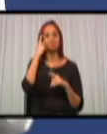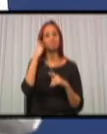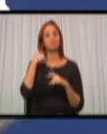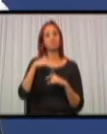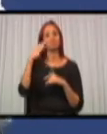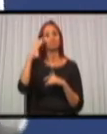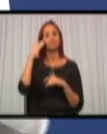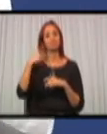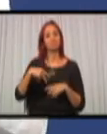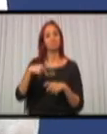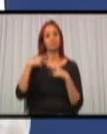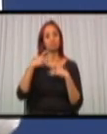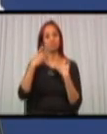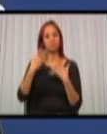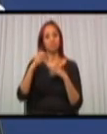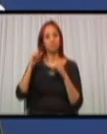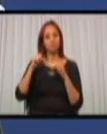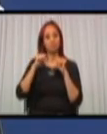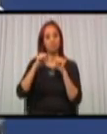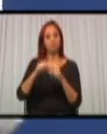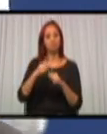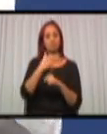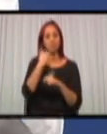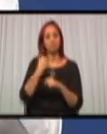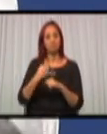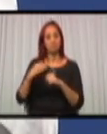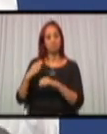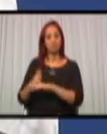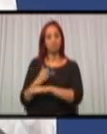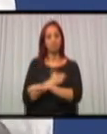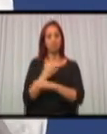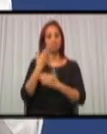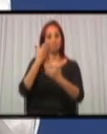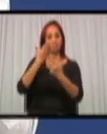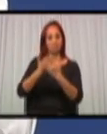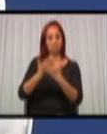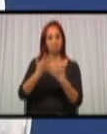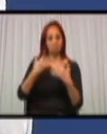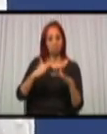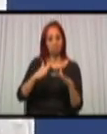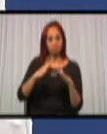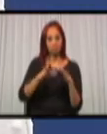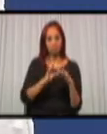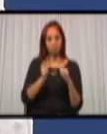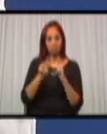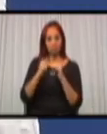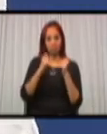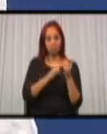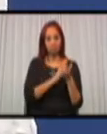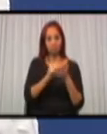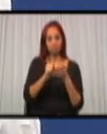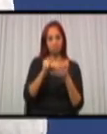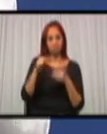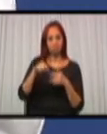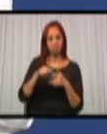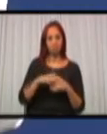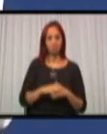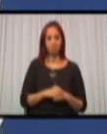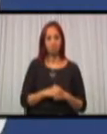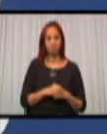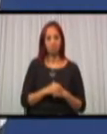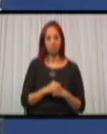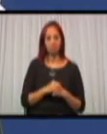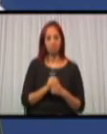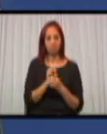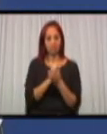que sabe y que ha vivido y que los puede guiar por el mejor camino para llegar a ser y transformar a San Mateo de lo que hoy es. Y San